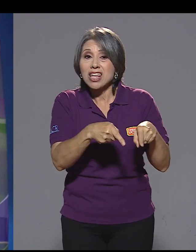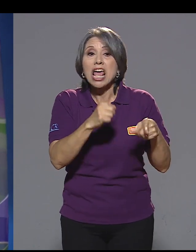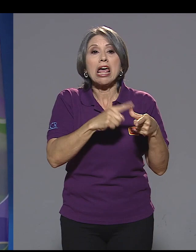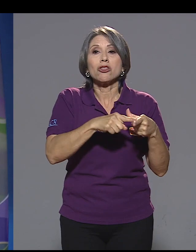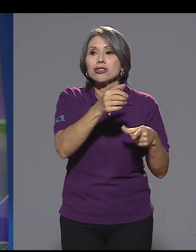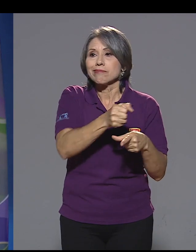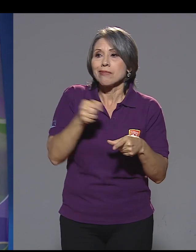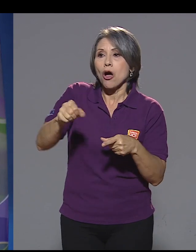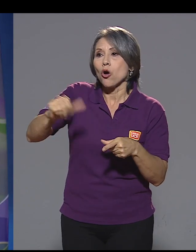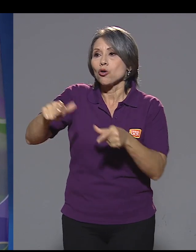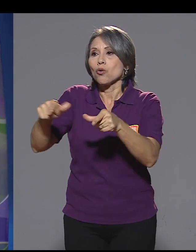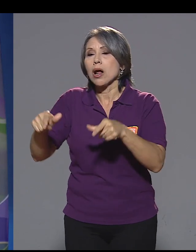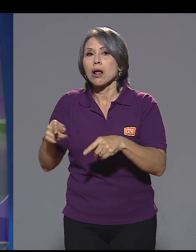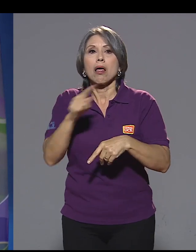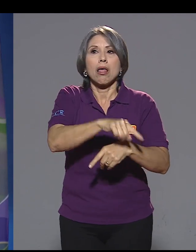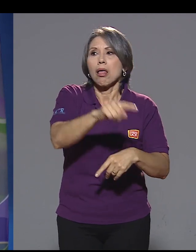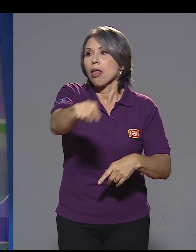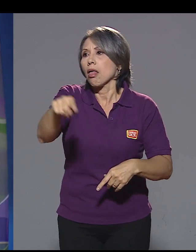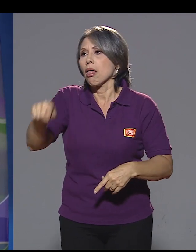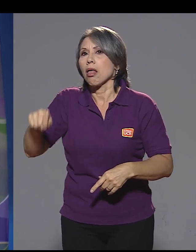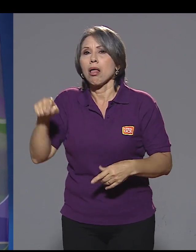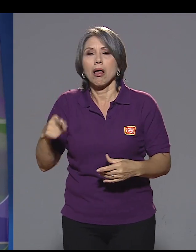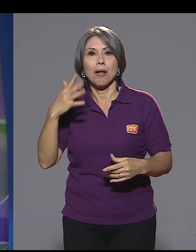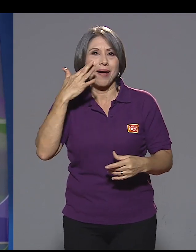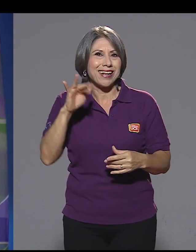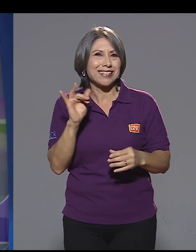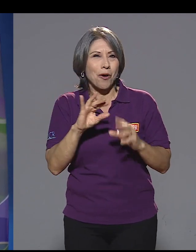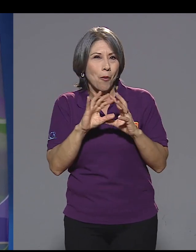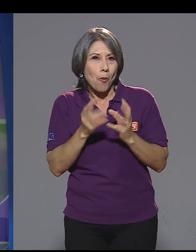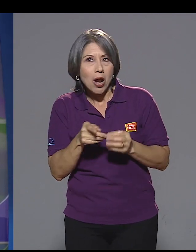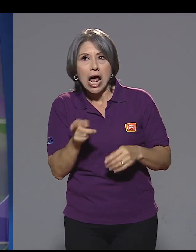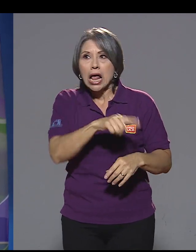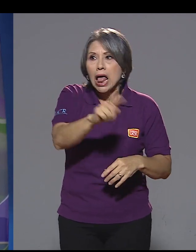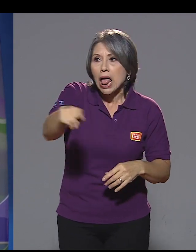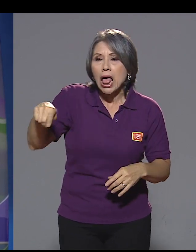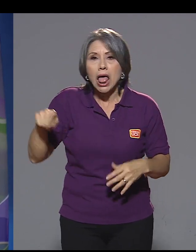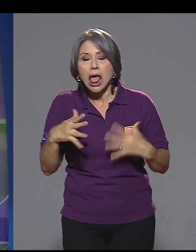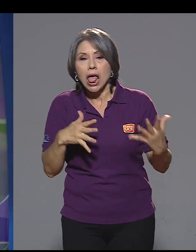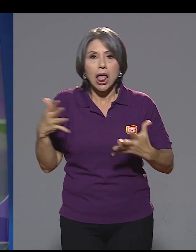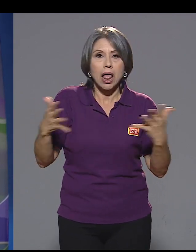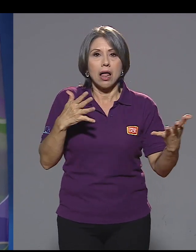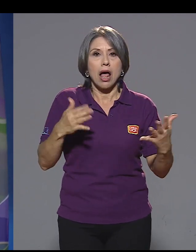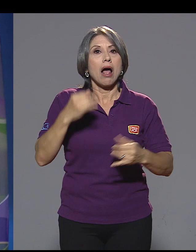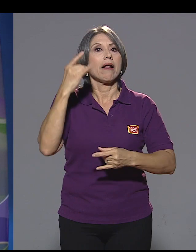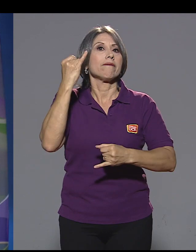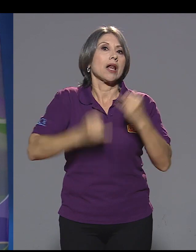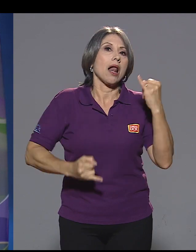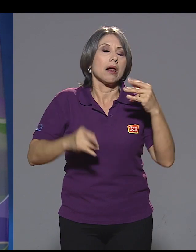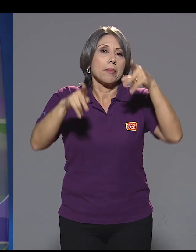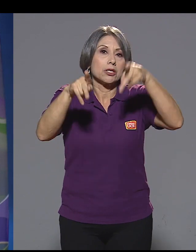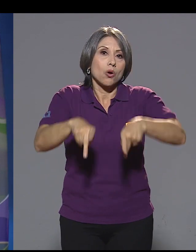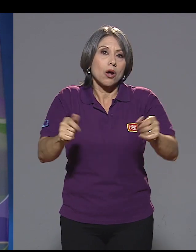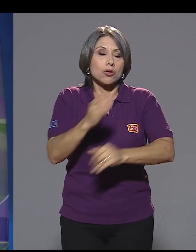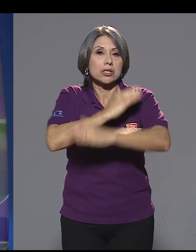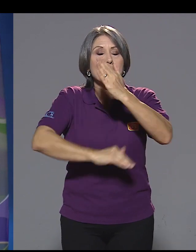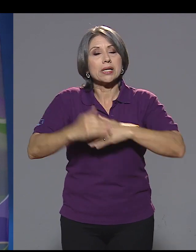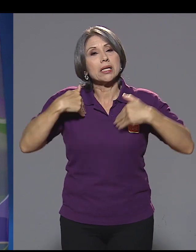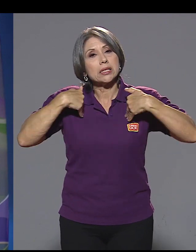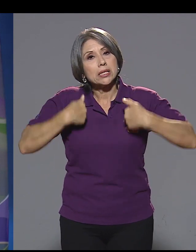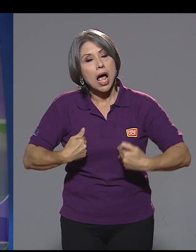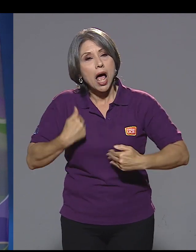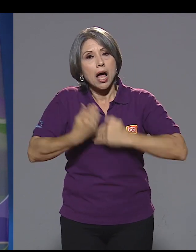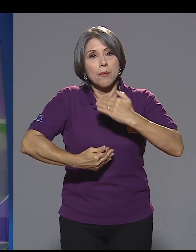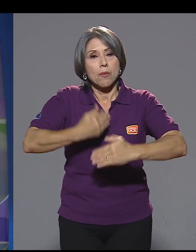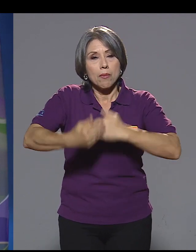la andan, ¿verdad? Como si fuera una bola de ping-pong. Finalmente la persona con discapacidad se cansa de